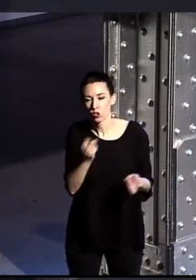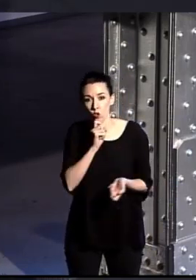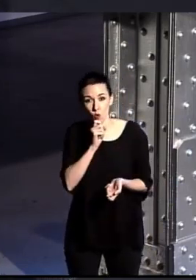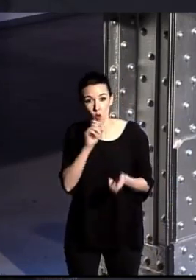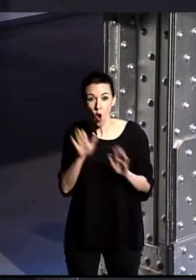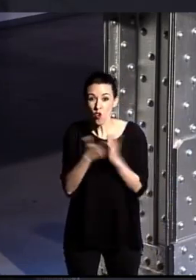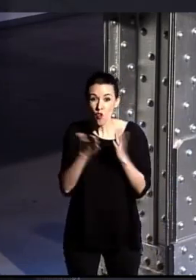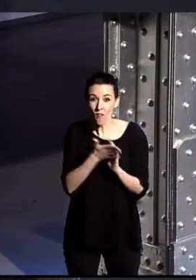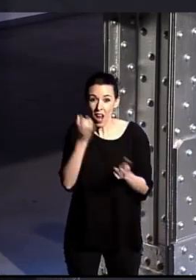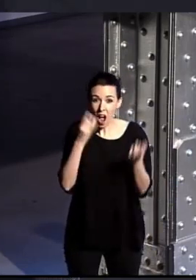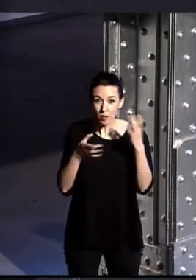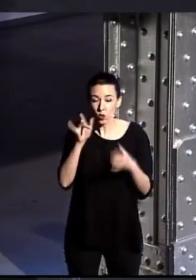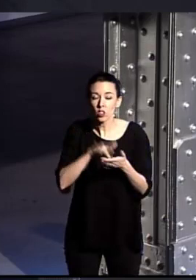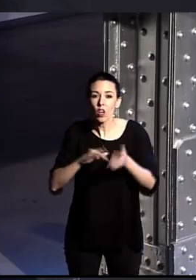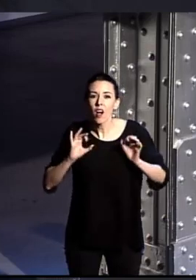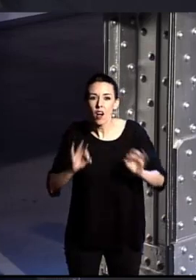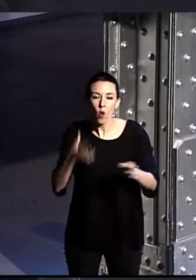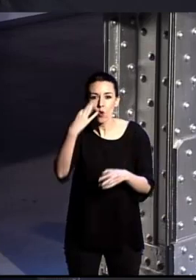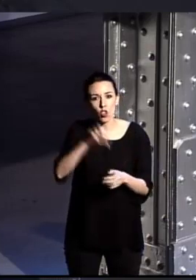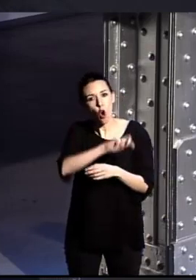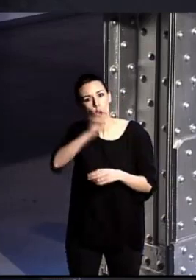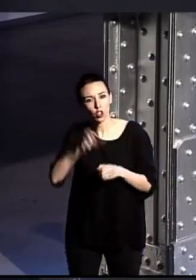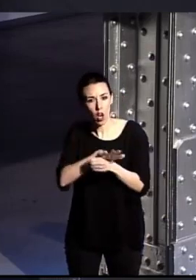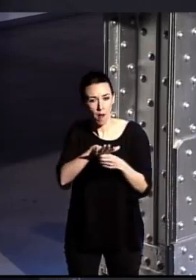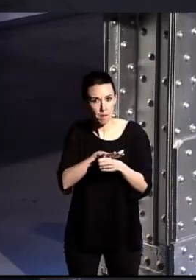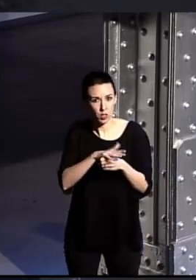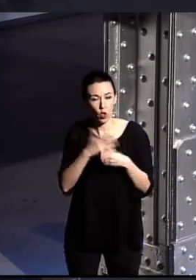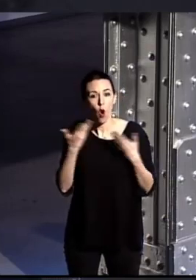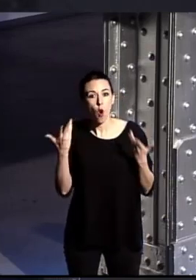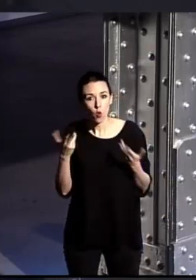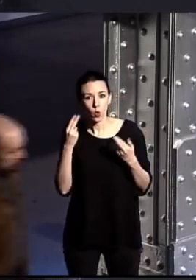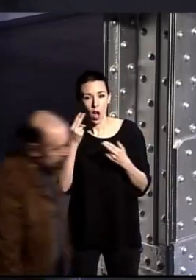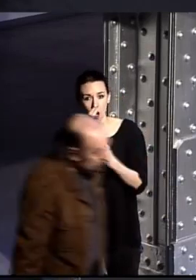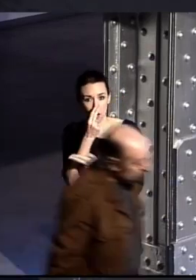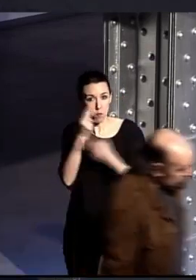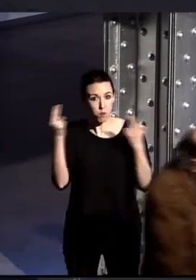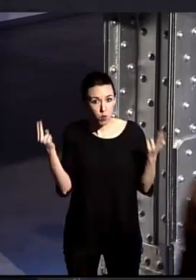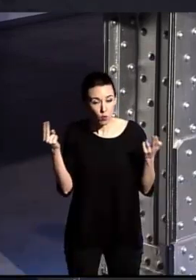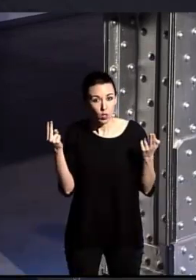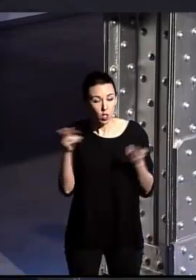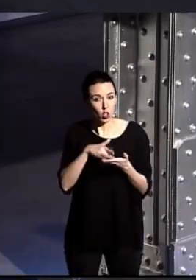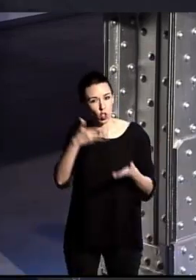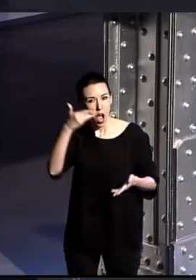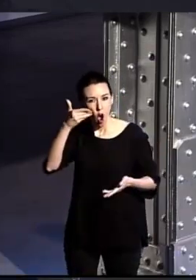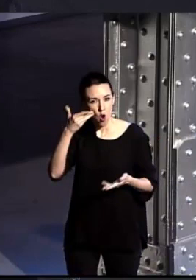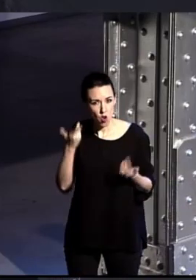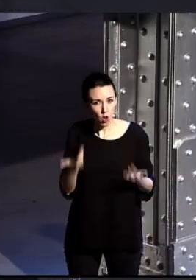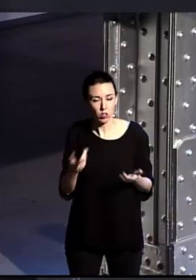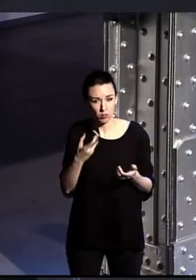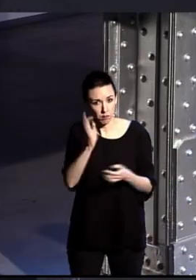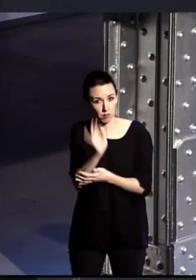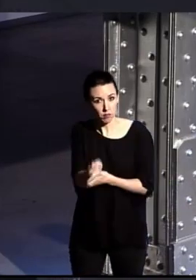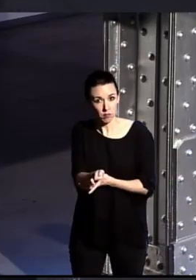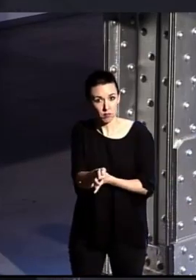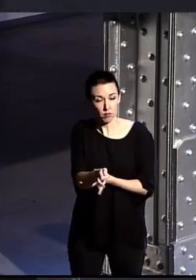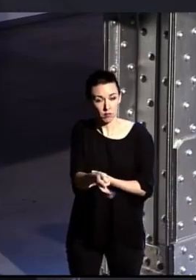Las novelas de aventuras suceden exclusivamente en el otro ámbito, en el ámbito de lo público, en el terreno del honor. Entonces, es verdad lo